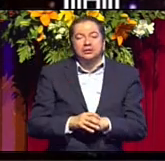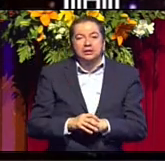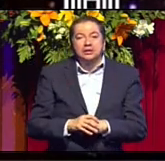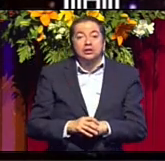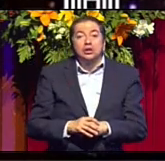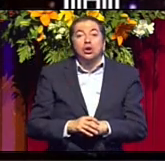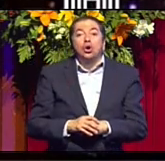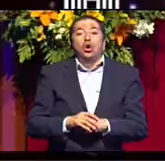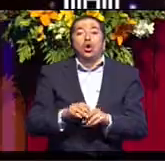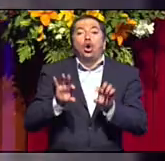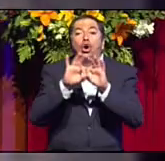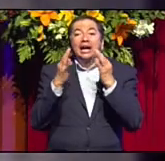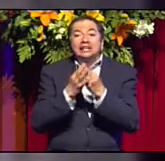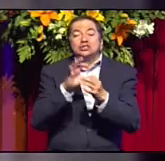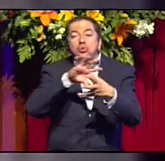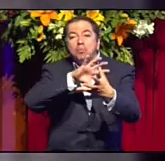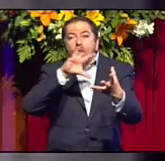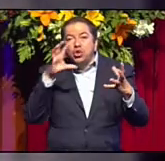Organización Mundial de Turismo,